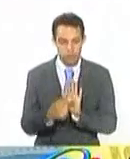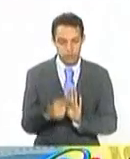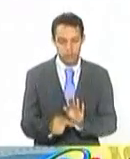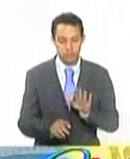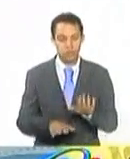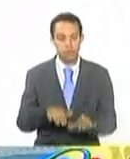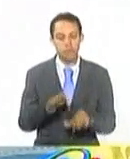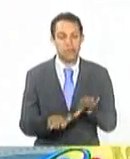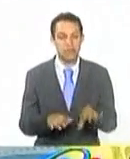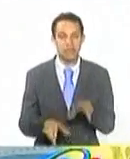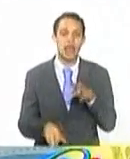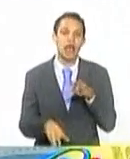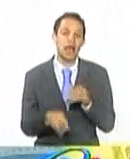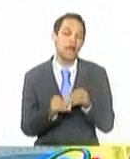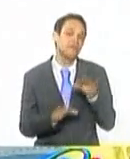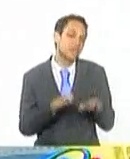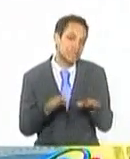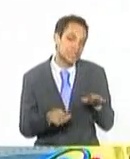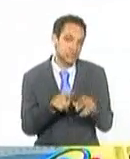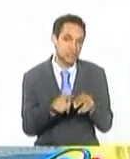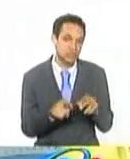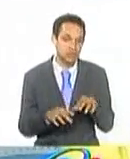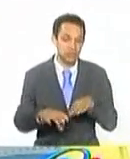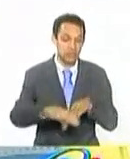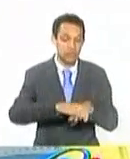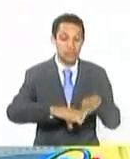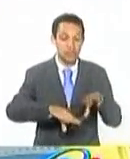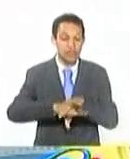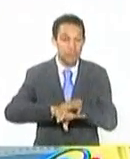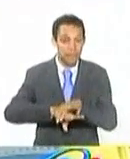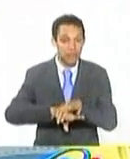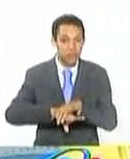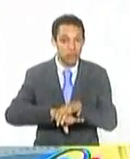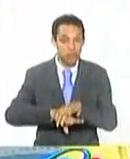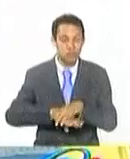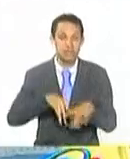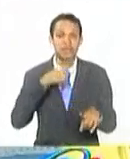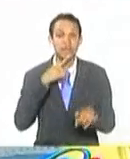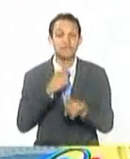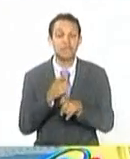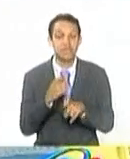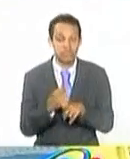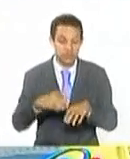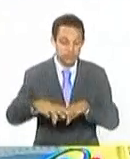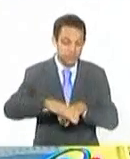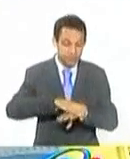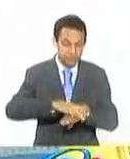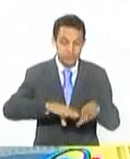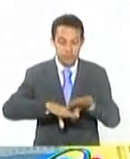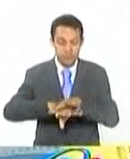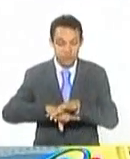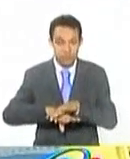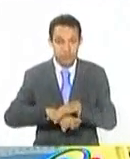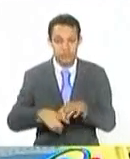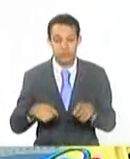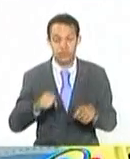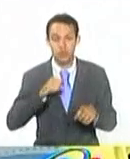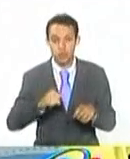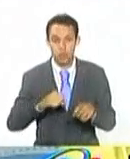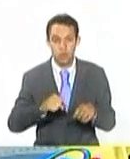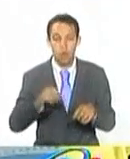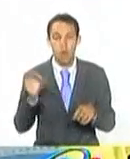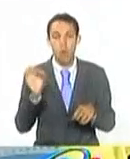inadecuados y zapatos que no tienen buenas recámaras que no tiene una buena plantilla que tiene un